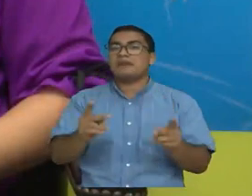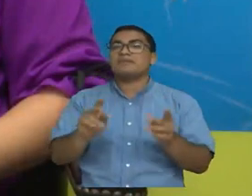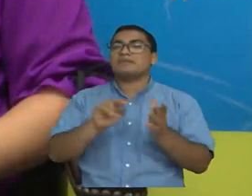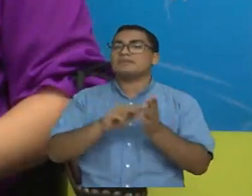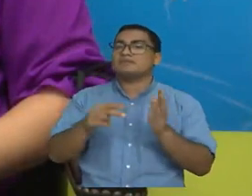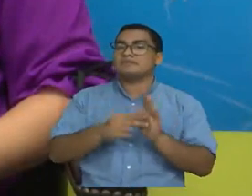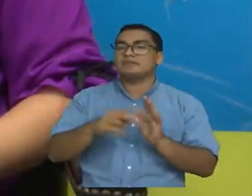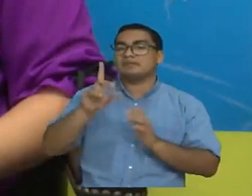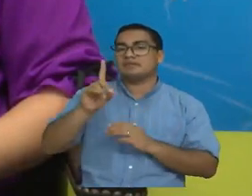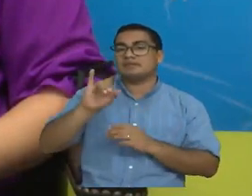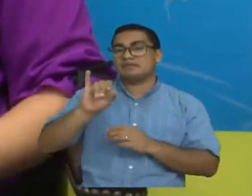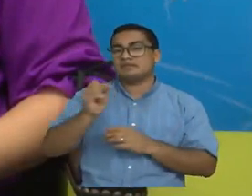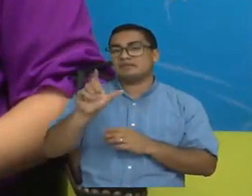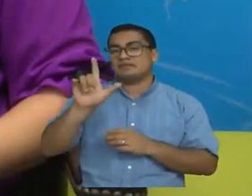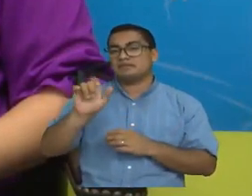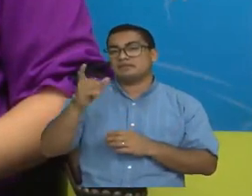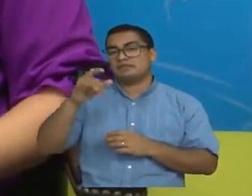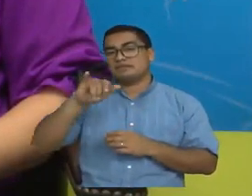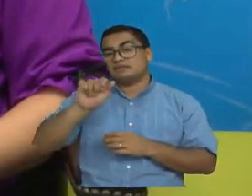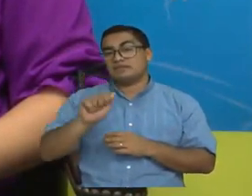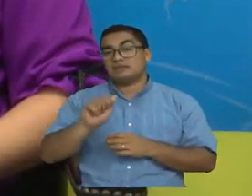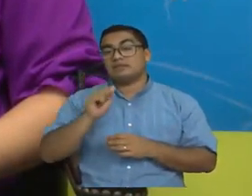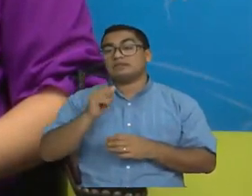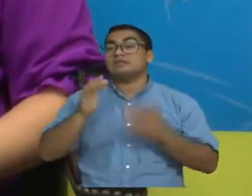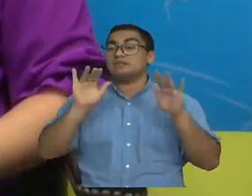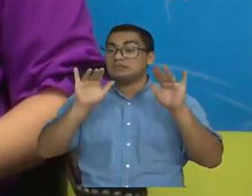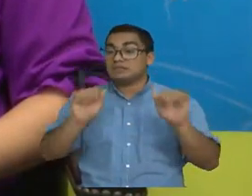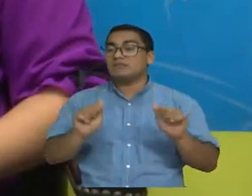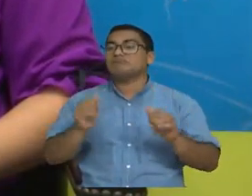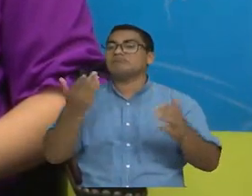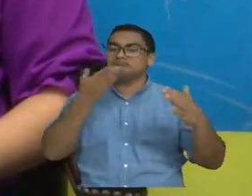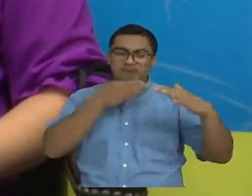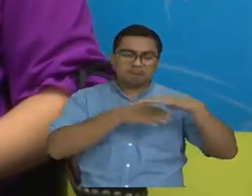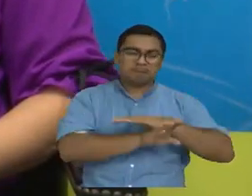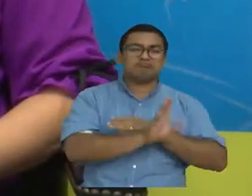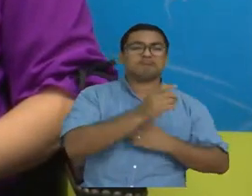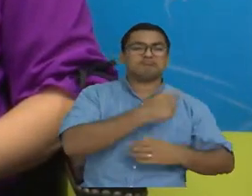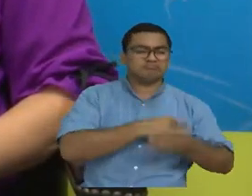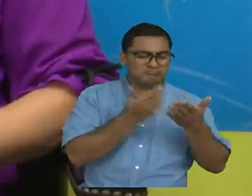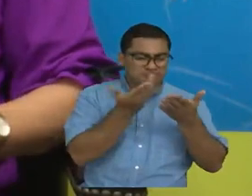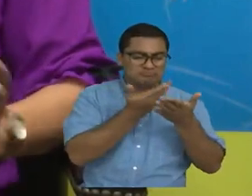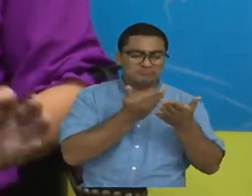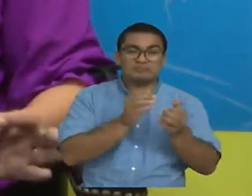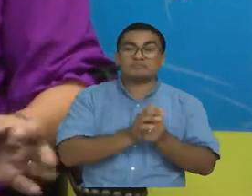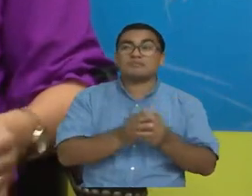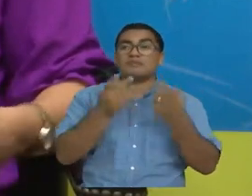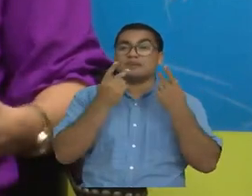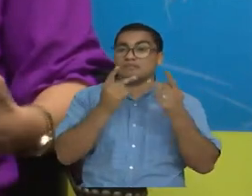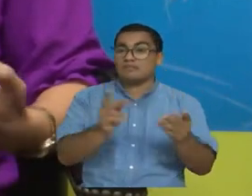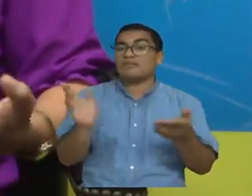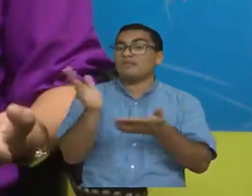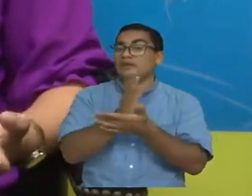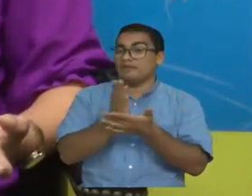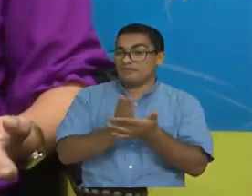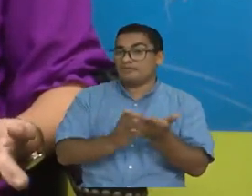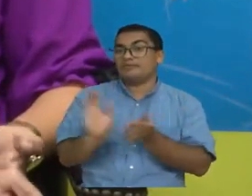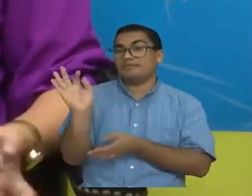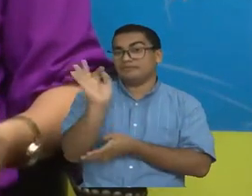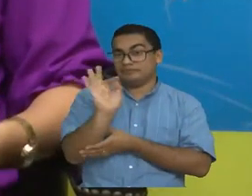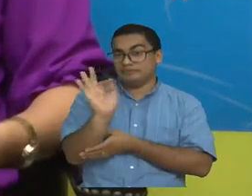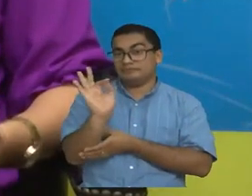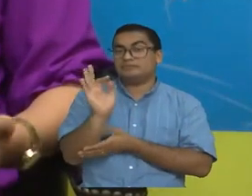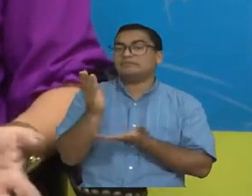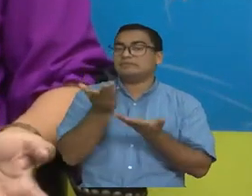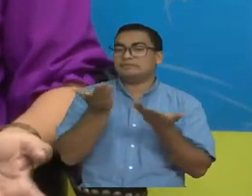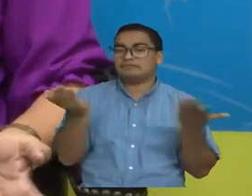dislexia durante la edad escolar. Claro. Pero podemos considerar algunos hallazgos o algunos factores que